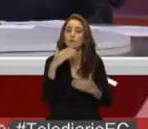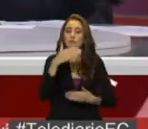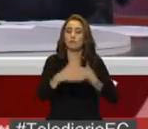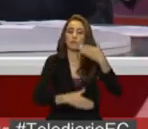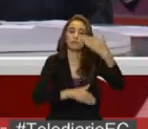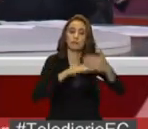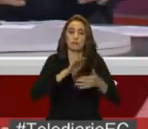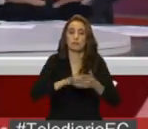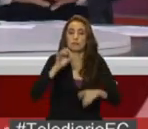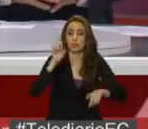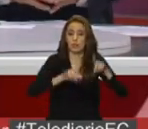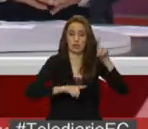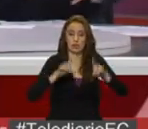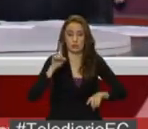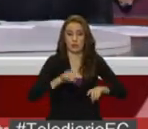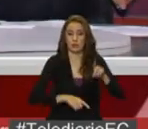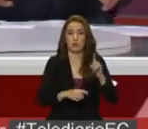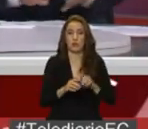varios